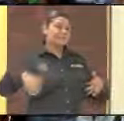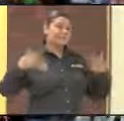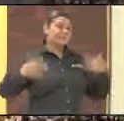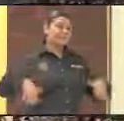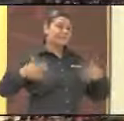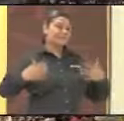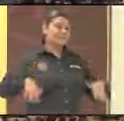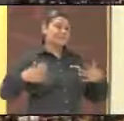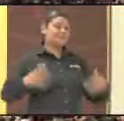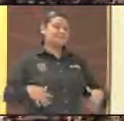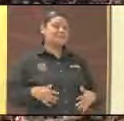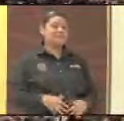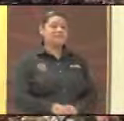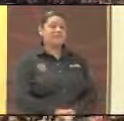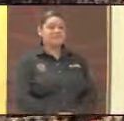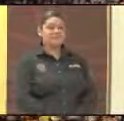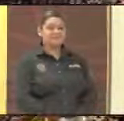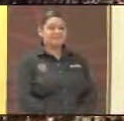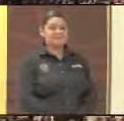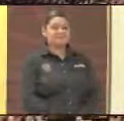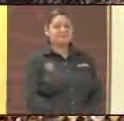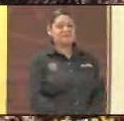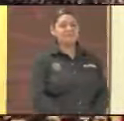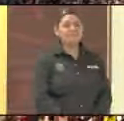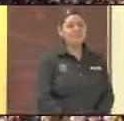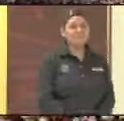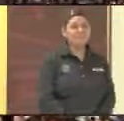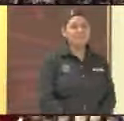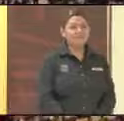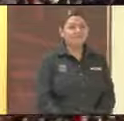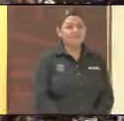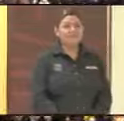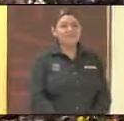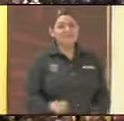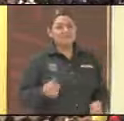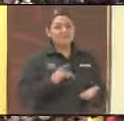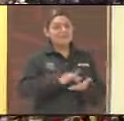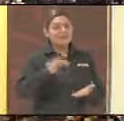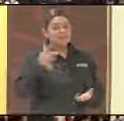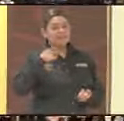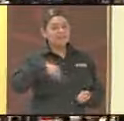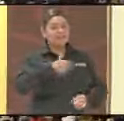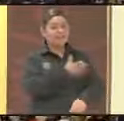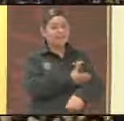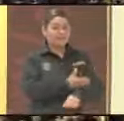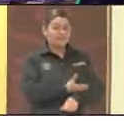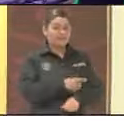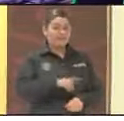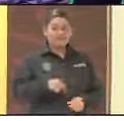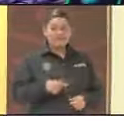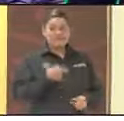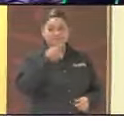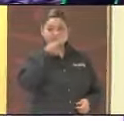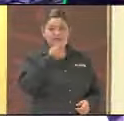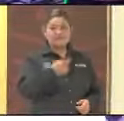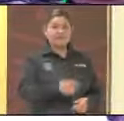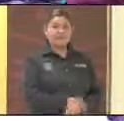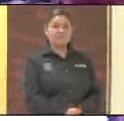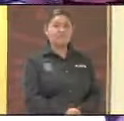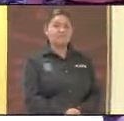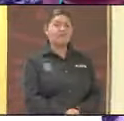qué bárbaros. Aquí pues le doy las gracias a quienes nos acompañan hoy, y en un momento más lo comentaré.